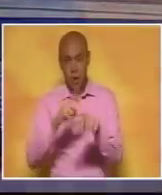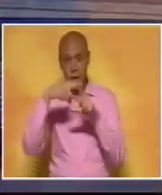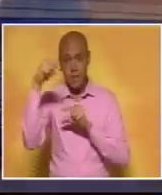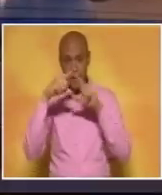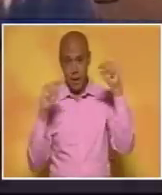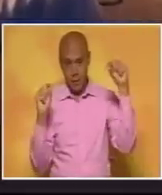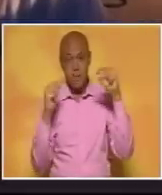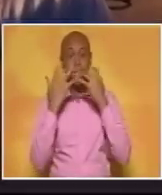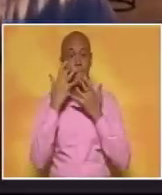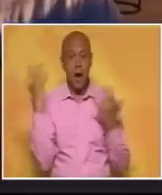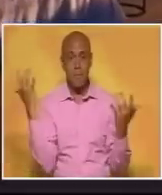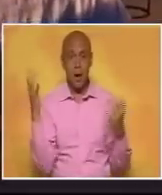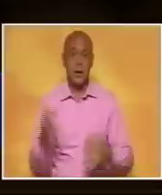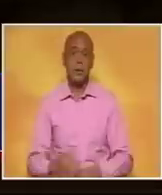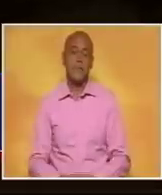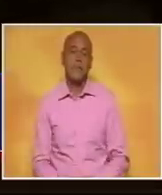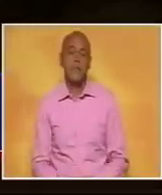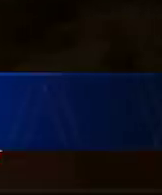Estrellas.